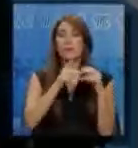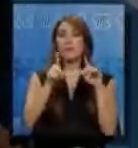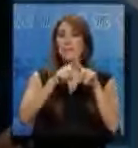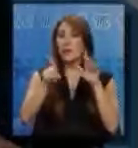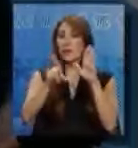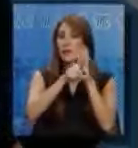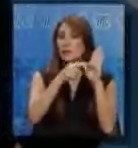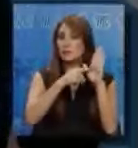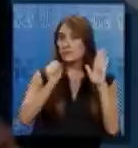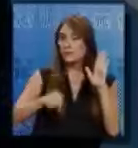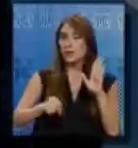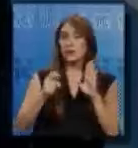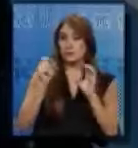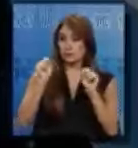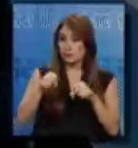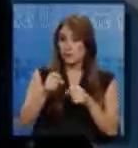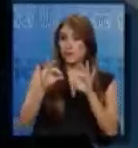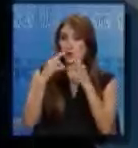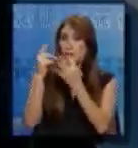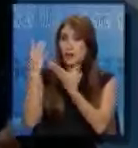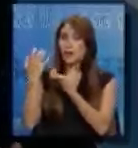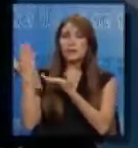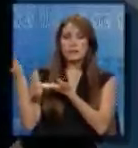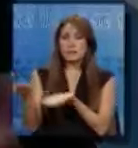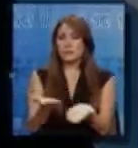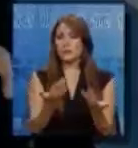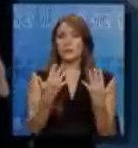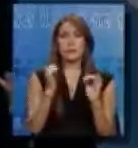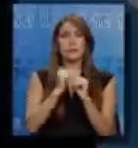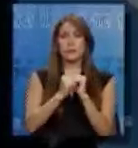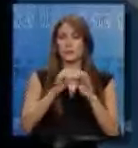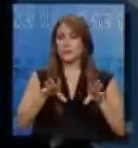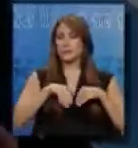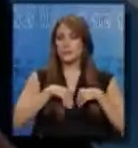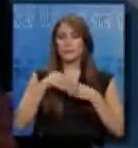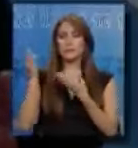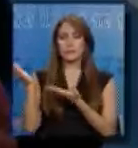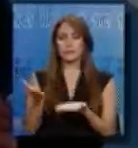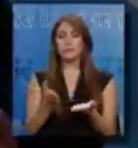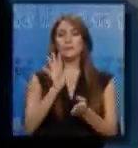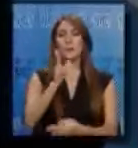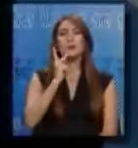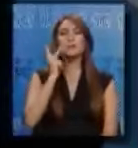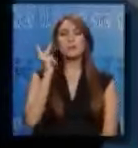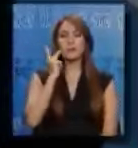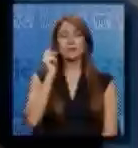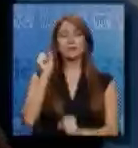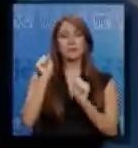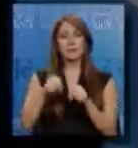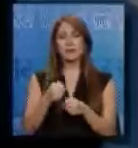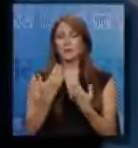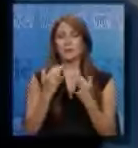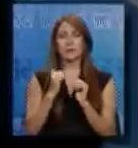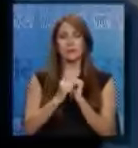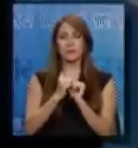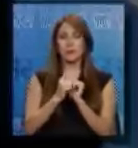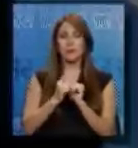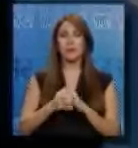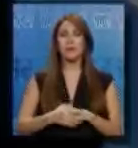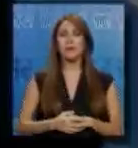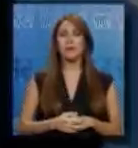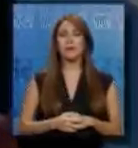lo permite, pero si lo permite y eso quiere la familia, pues estaremos dispuestos a aceptar de los padres, de las familias,